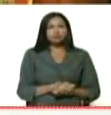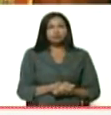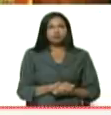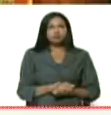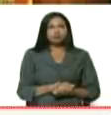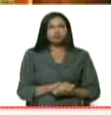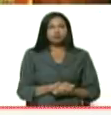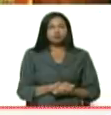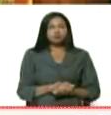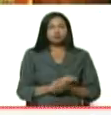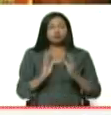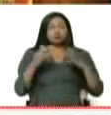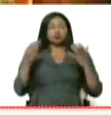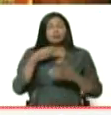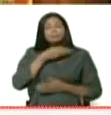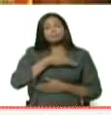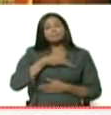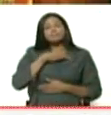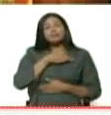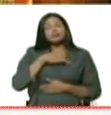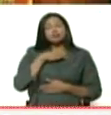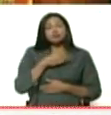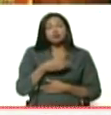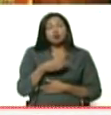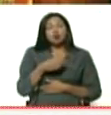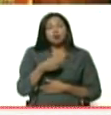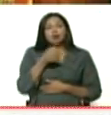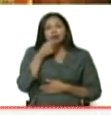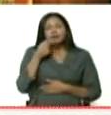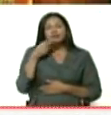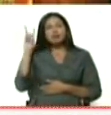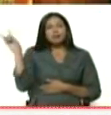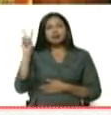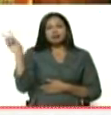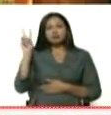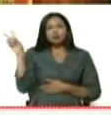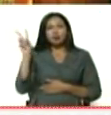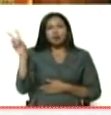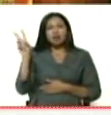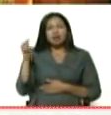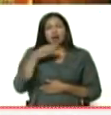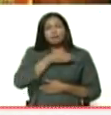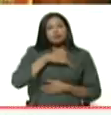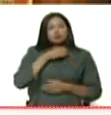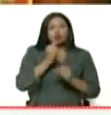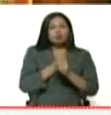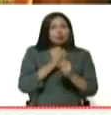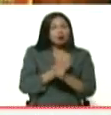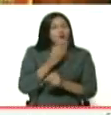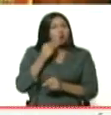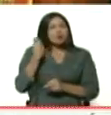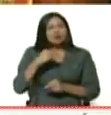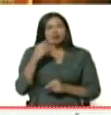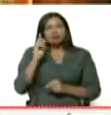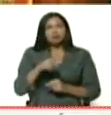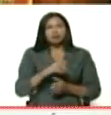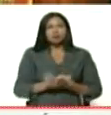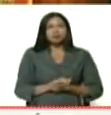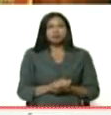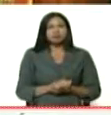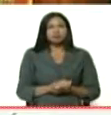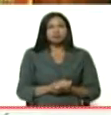La gran misión Venezuela Bella, la gran misión Chamba Juvenil,